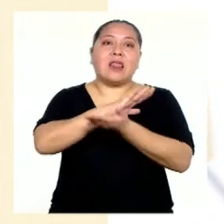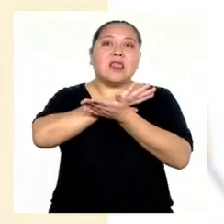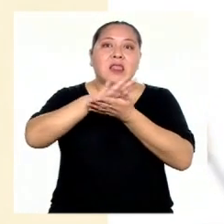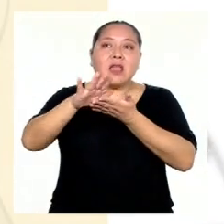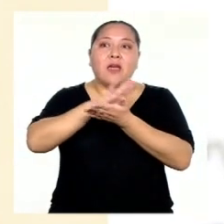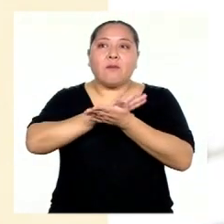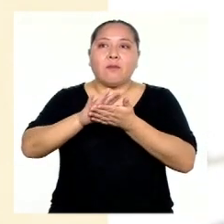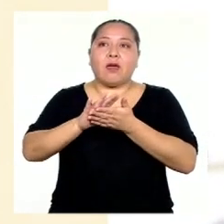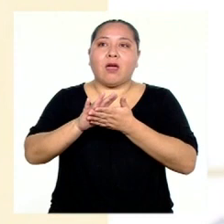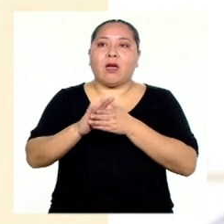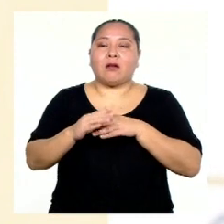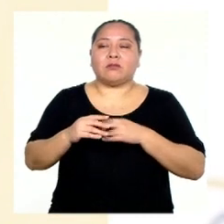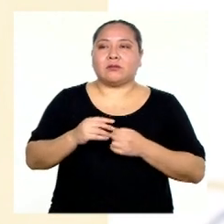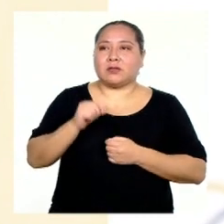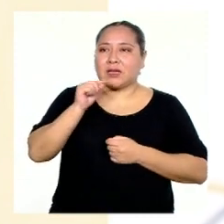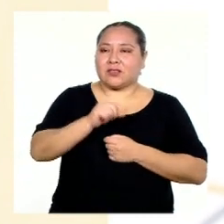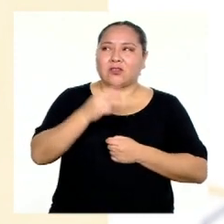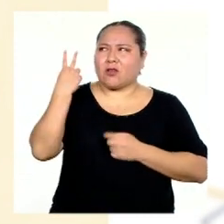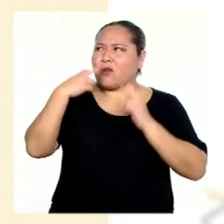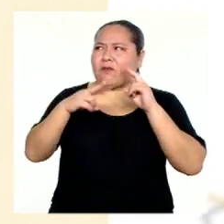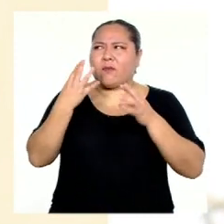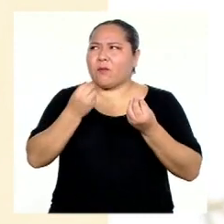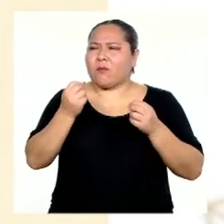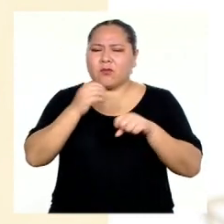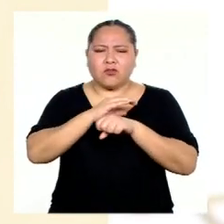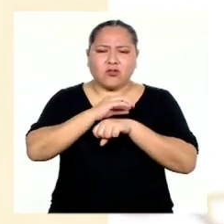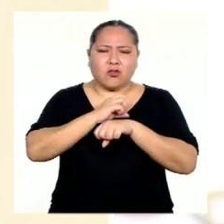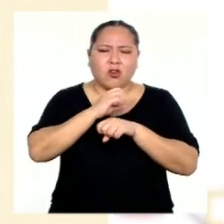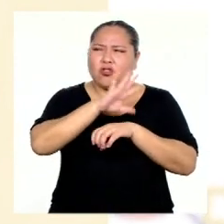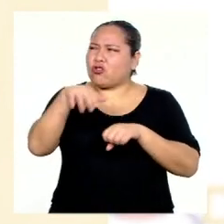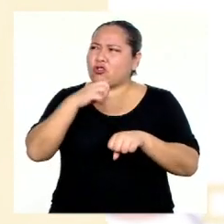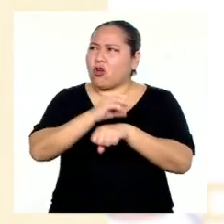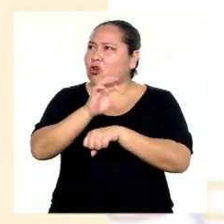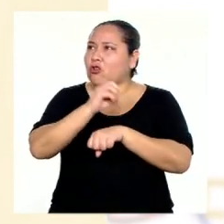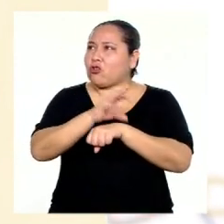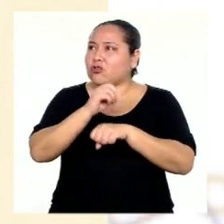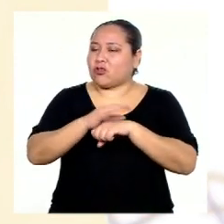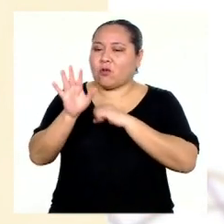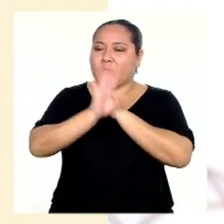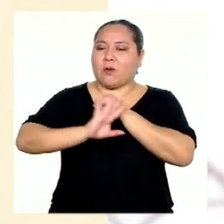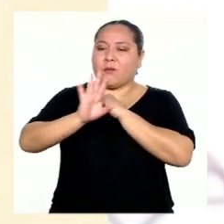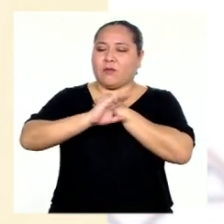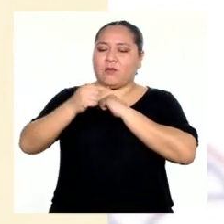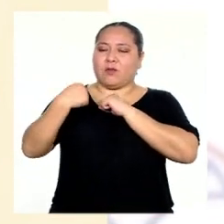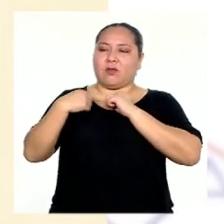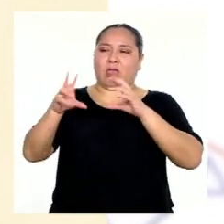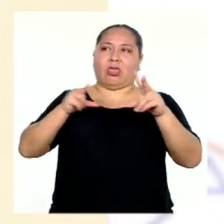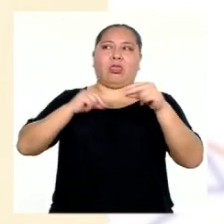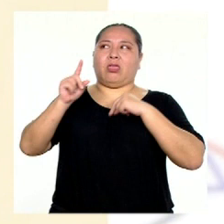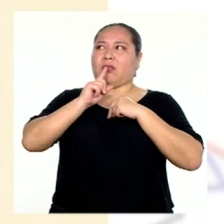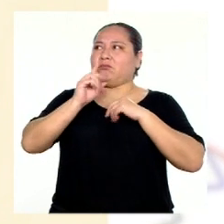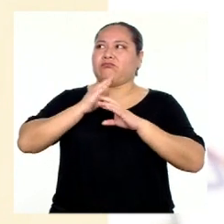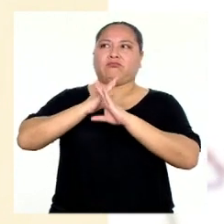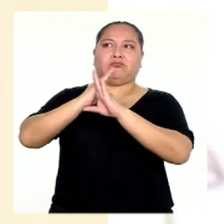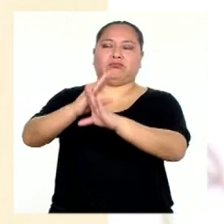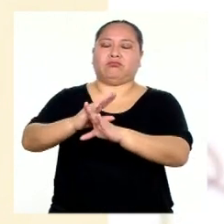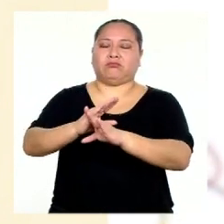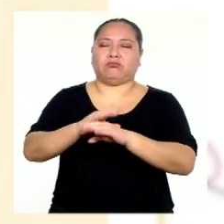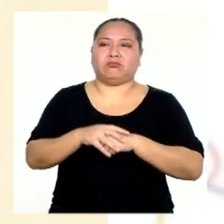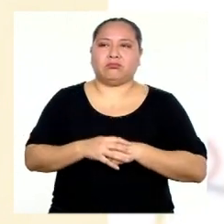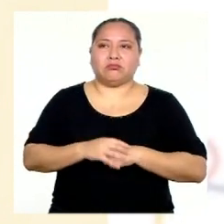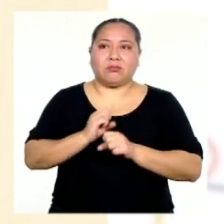Eso lo vemos mucho en todas las recomendaciones que recibimos hoy en día para protegernos del coronavirus. Se trata del modo